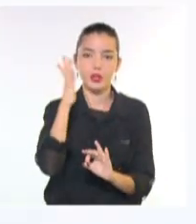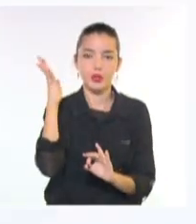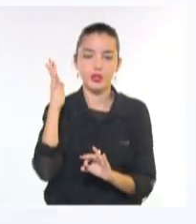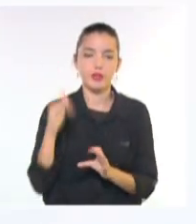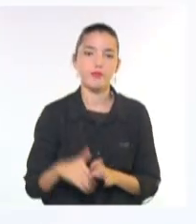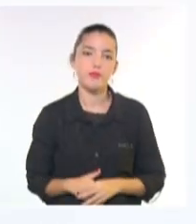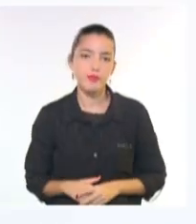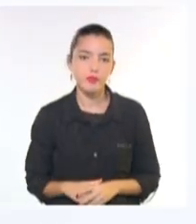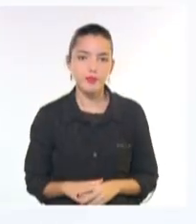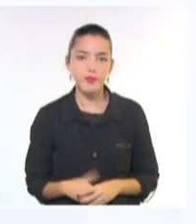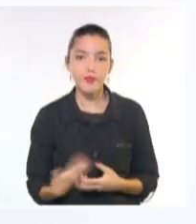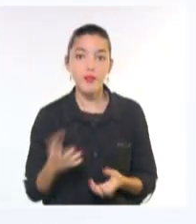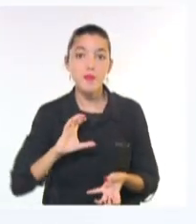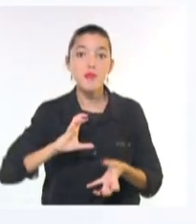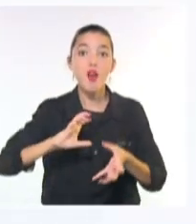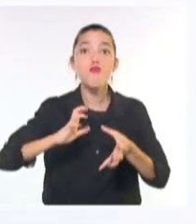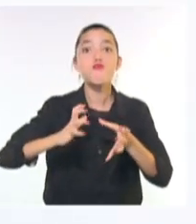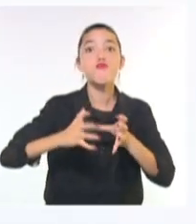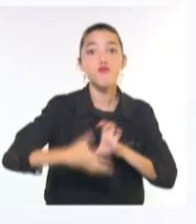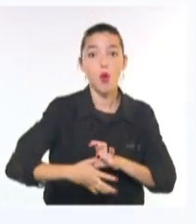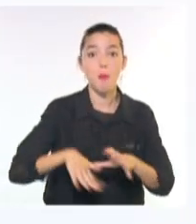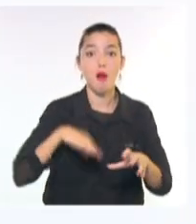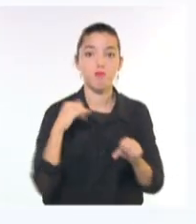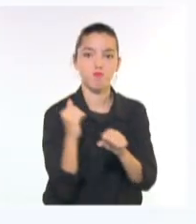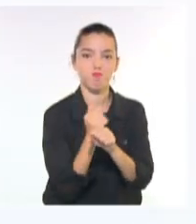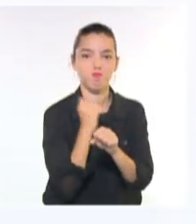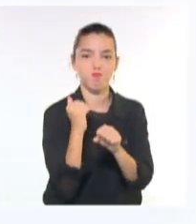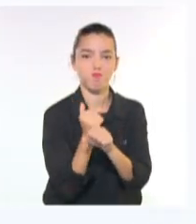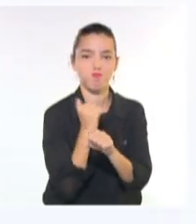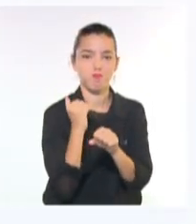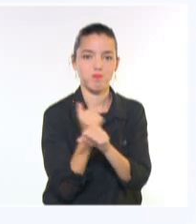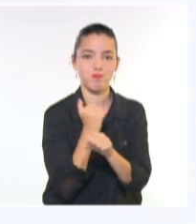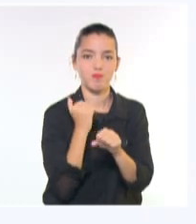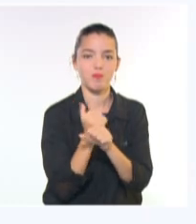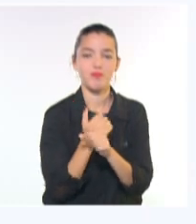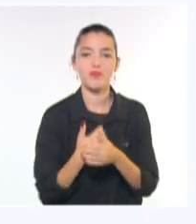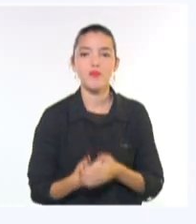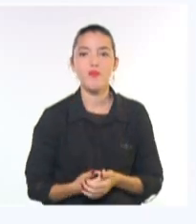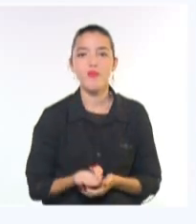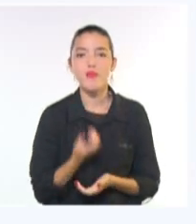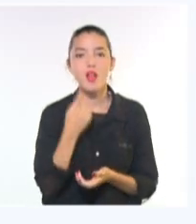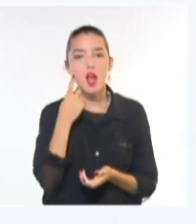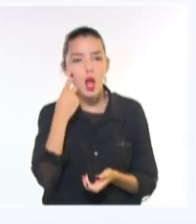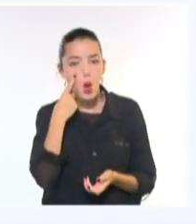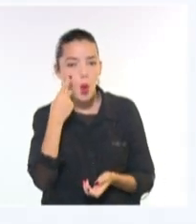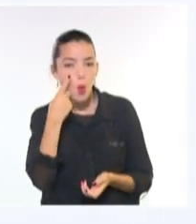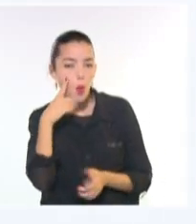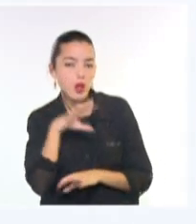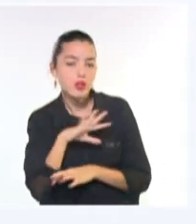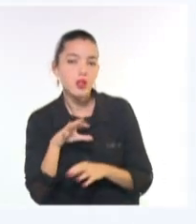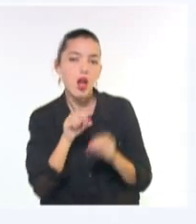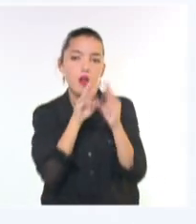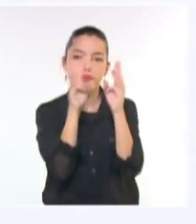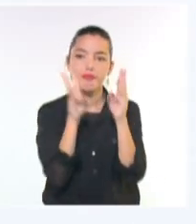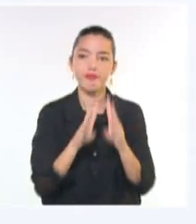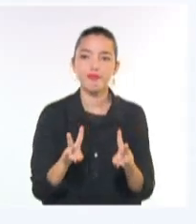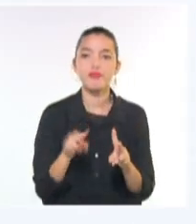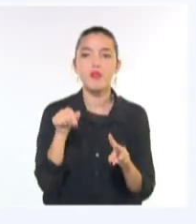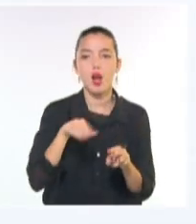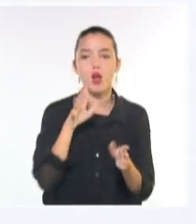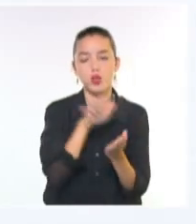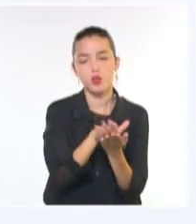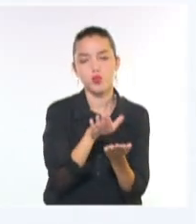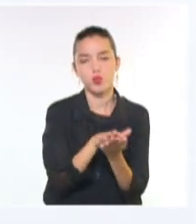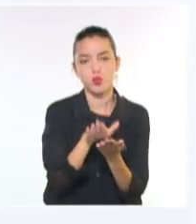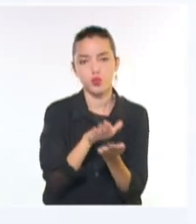establecer estrategias y segmentar las audiencias teniendo en cuenta las redes sociales donde éstas se encuentran. ¿Qué quiero decir